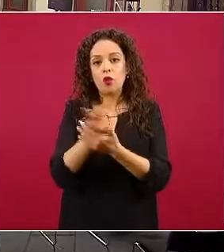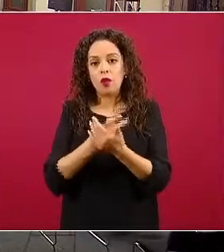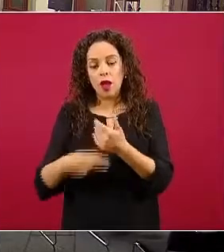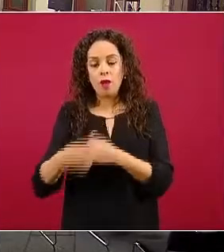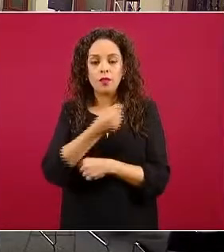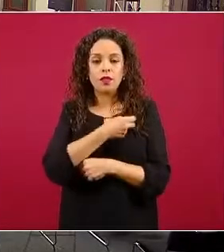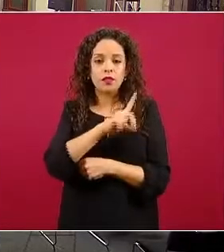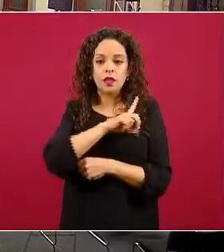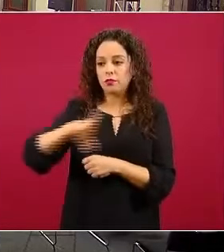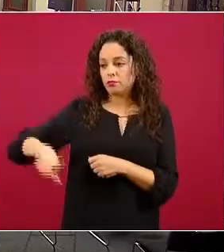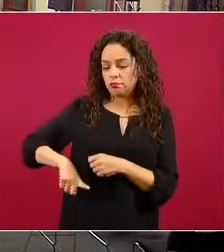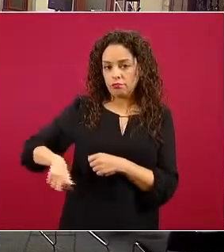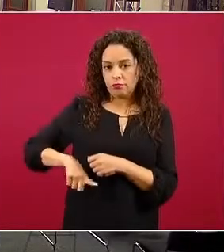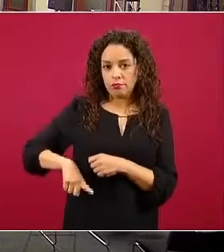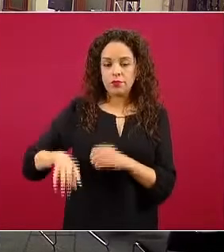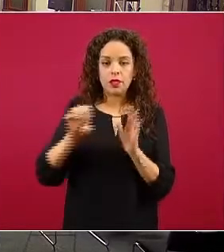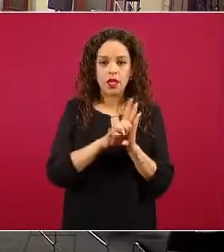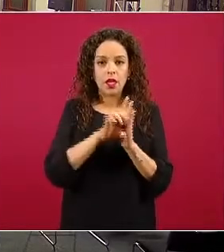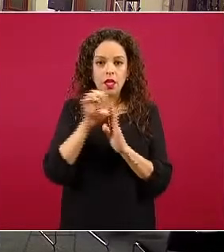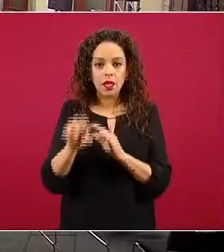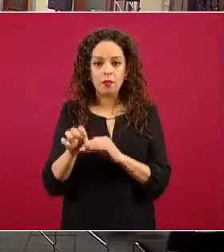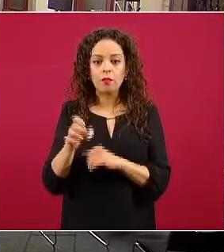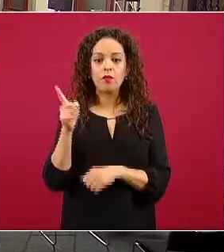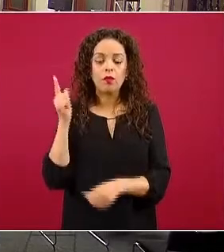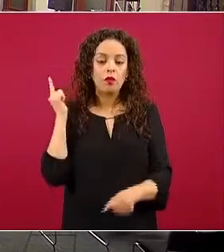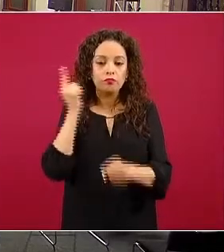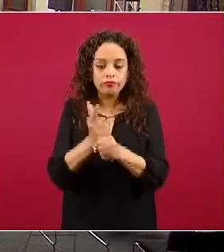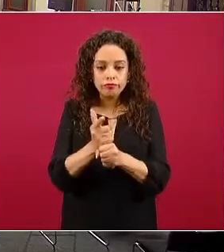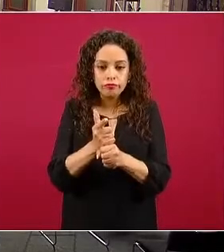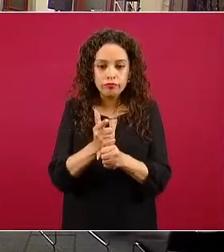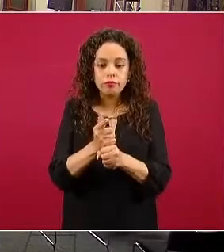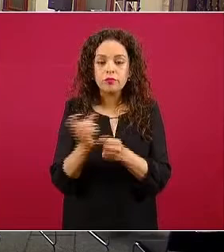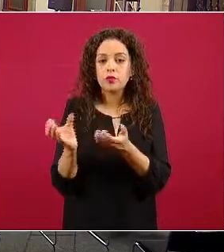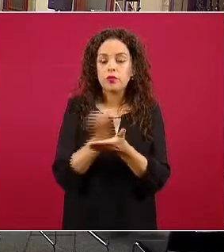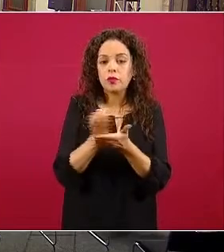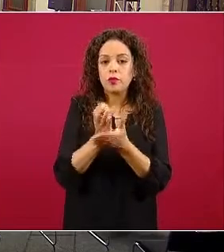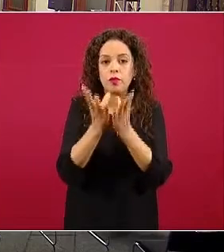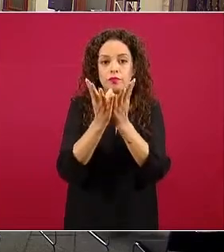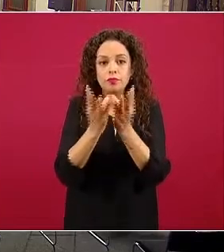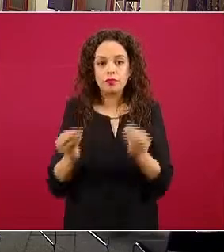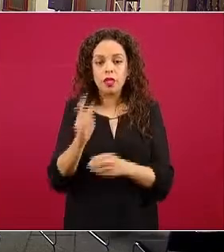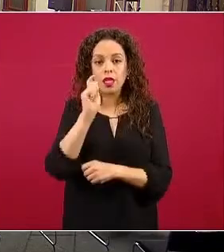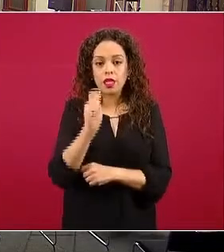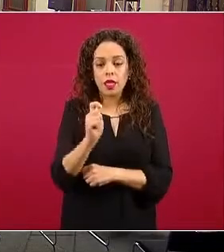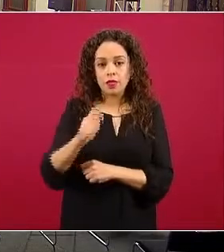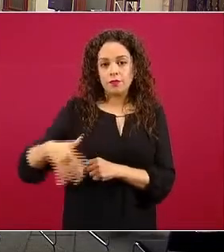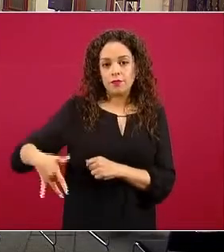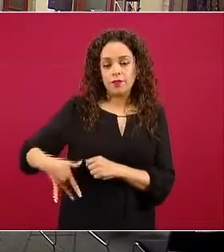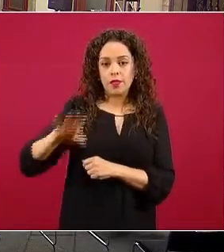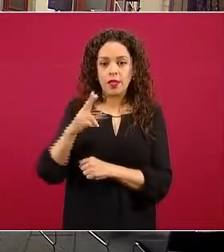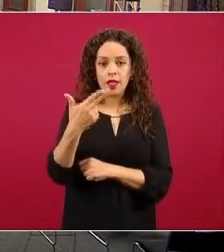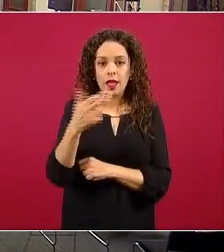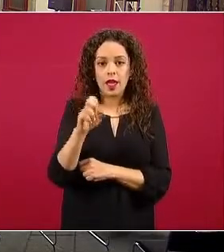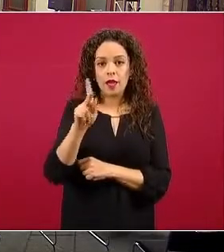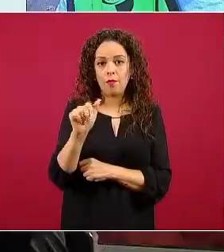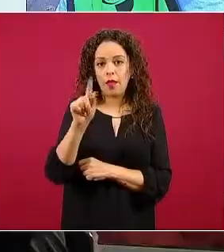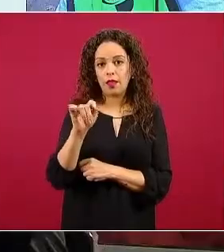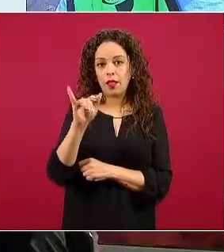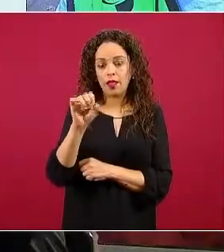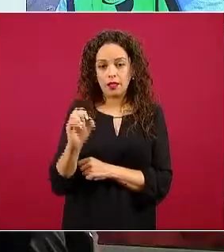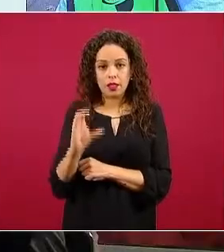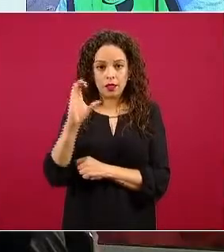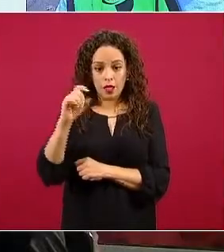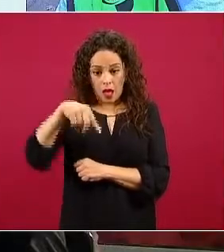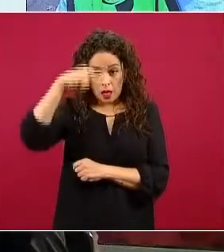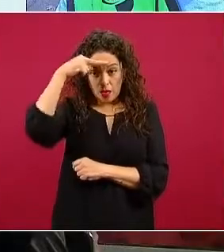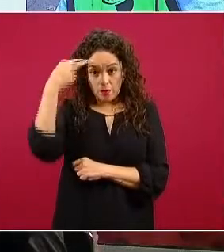ser el de detección y curación de la hepatitis C, en México,